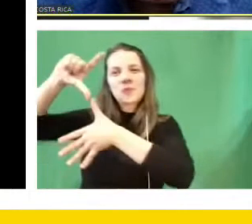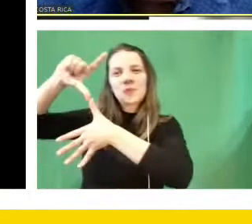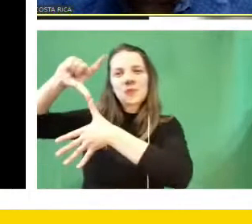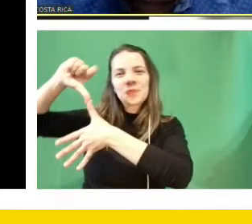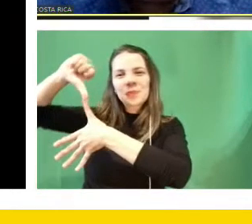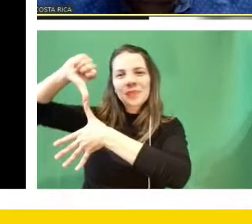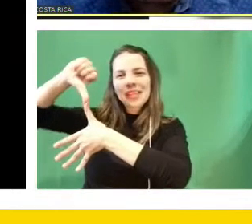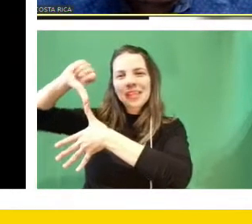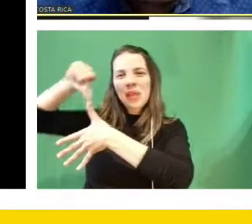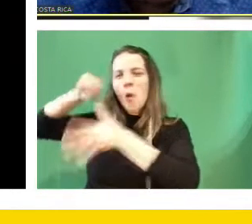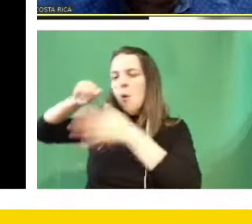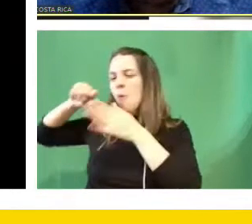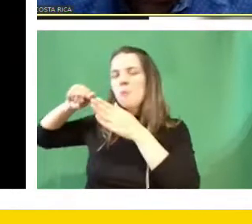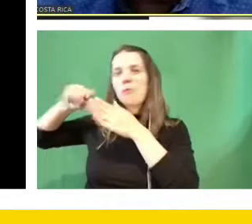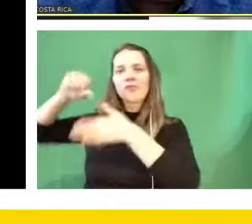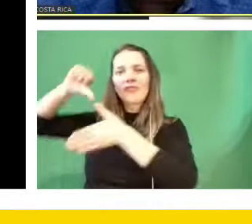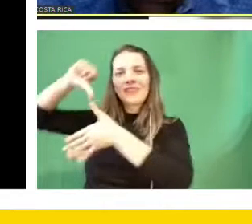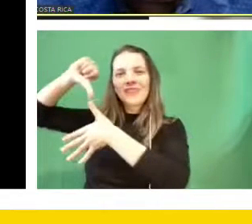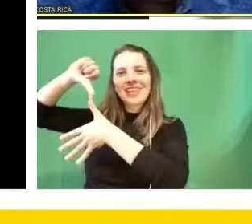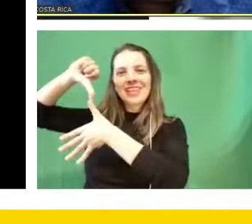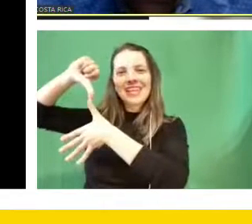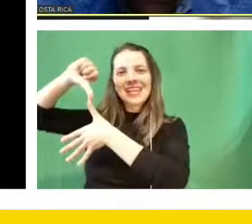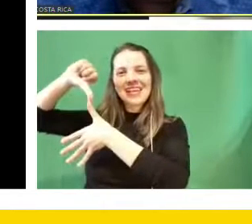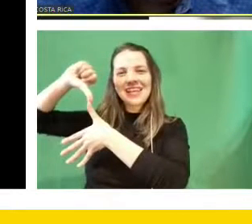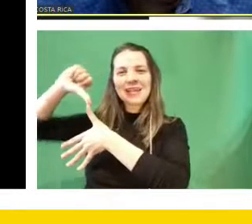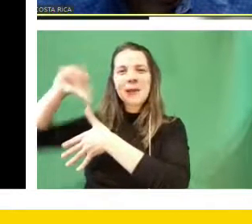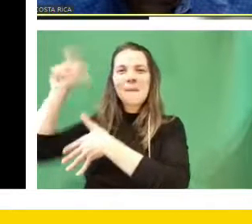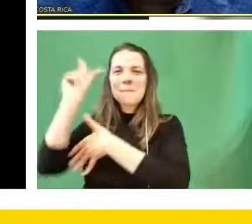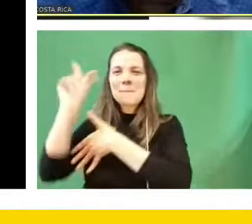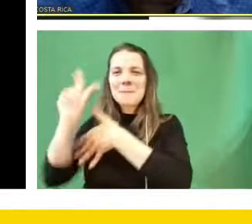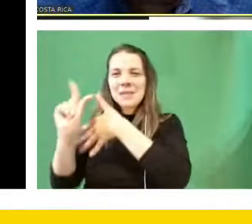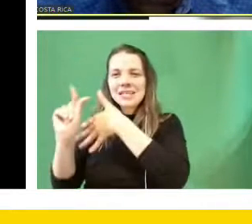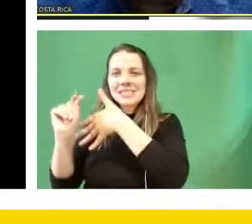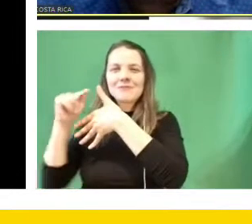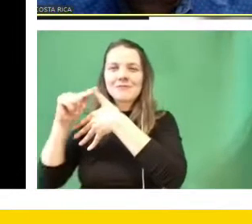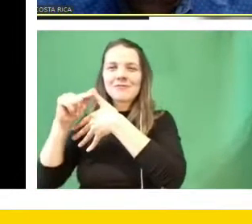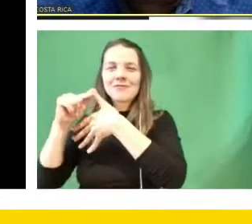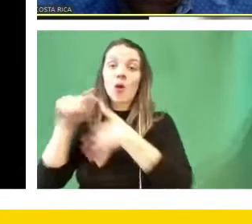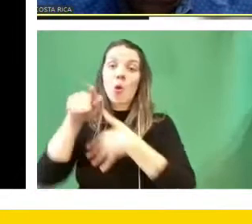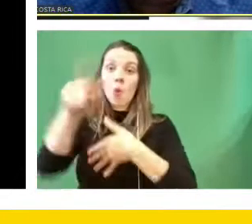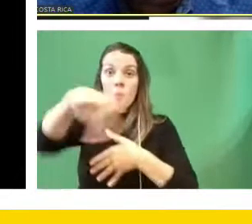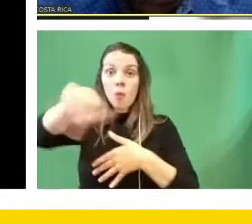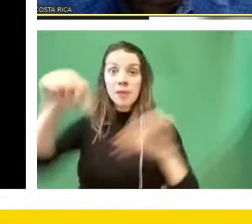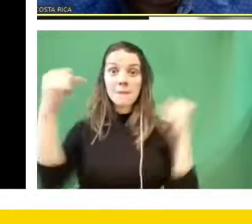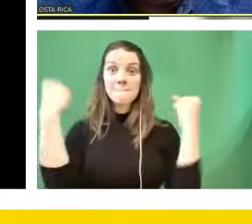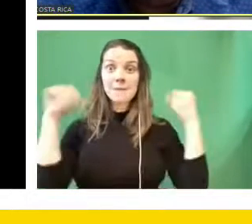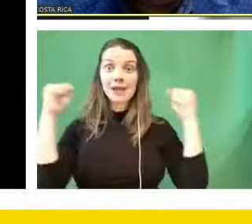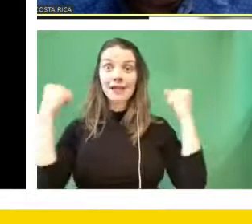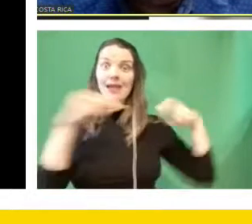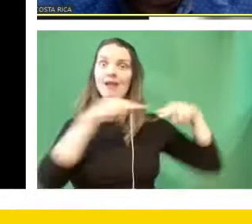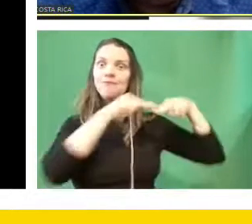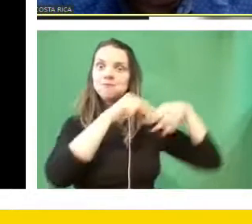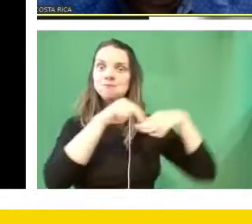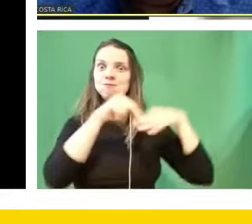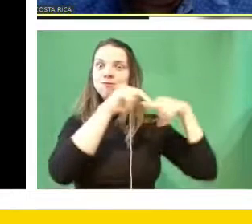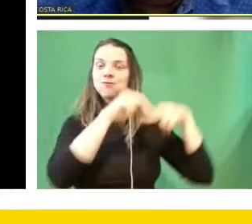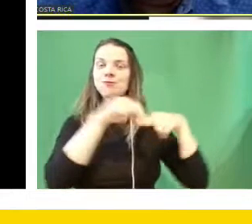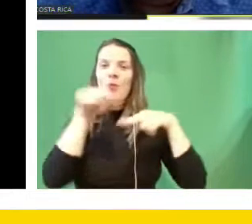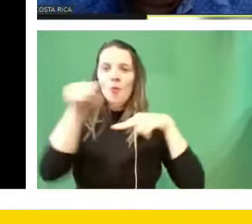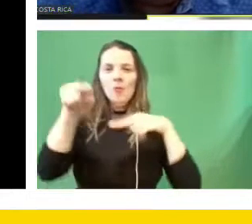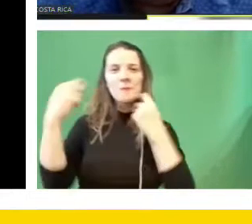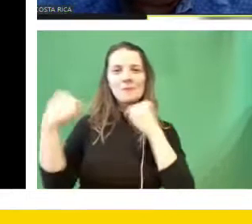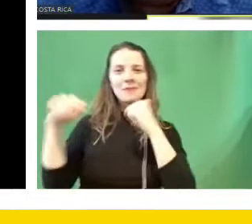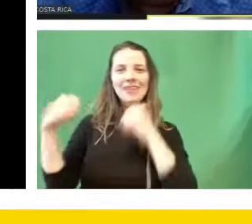bienvenidas a venirse por acá y a practicar surf. Yo sé que Nati les va a enseñar surf, ¿verdad, Nati?